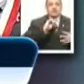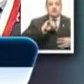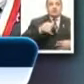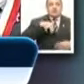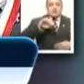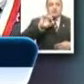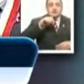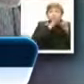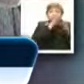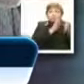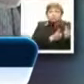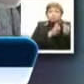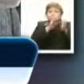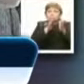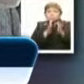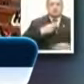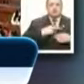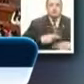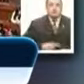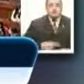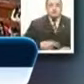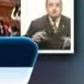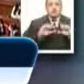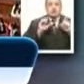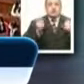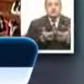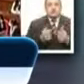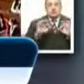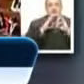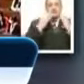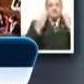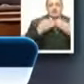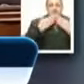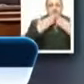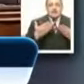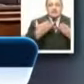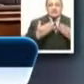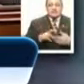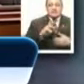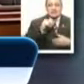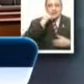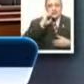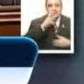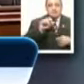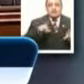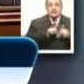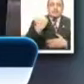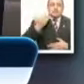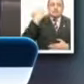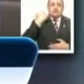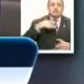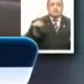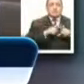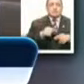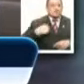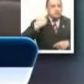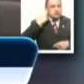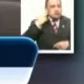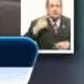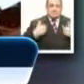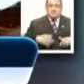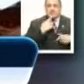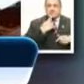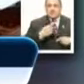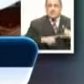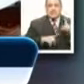alianzas y acuerdos pasan evidentemente no solo por proponer lo suyo sino por